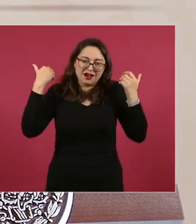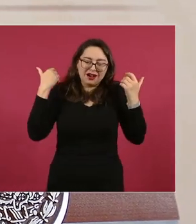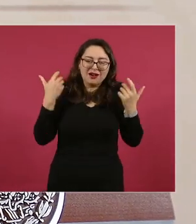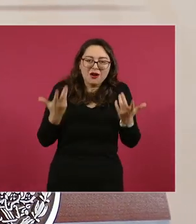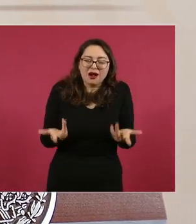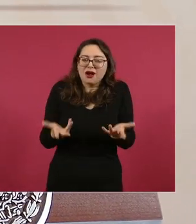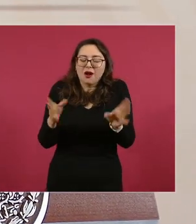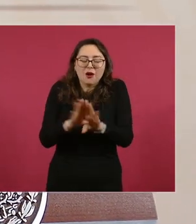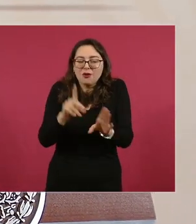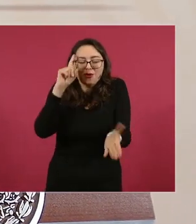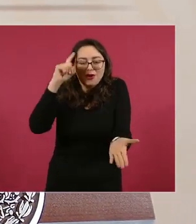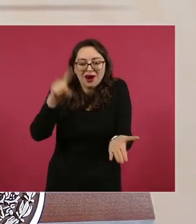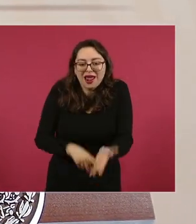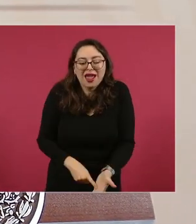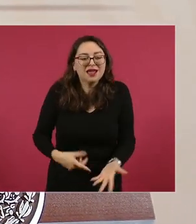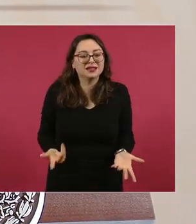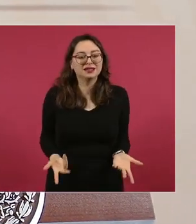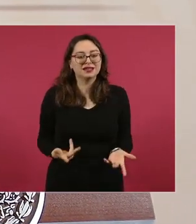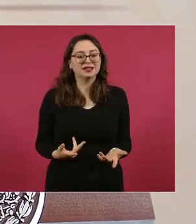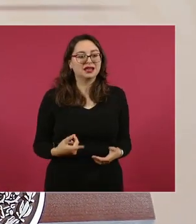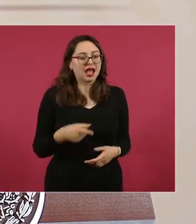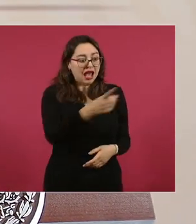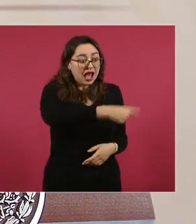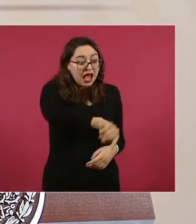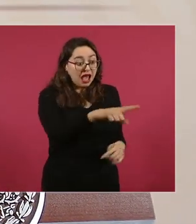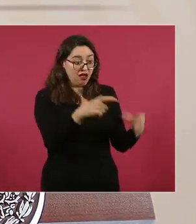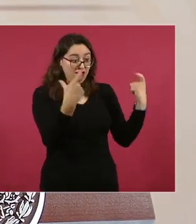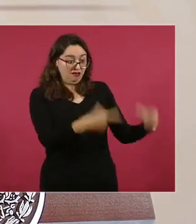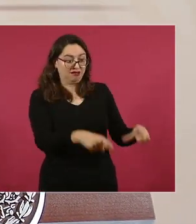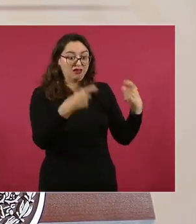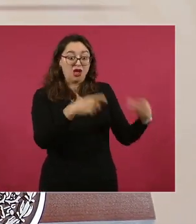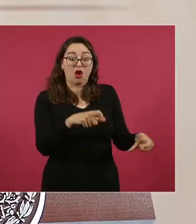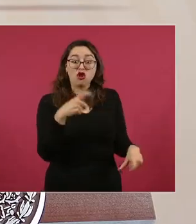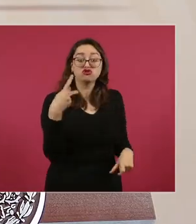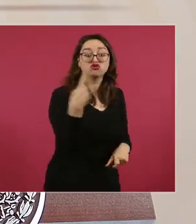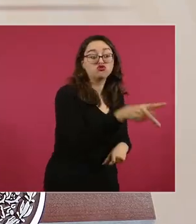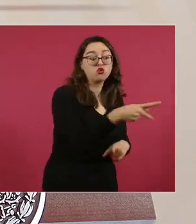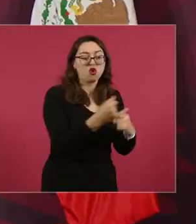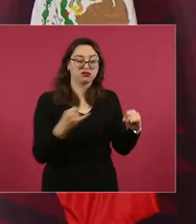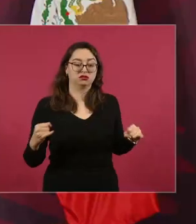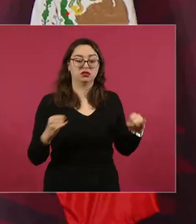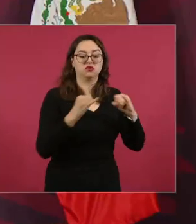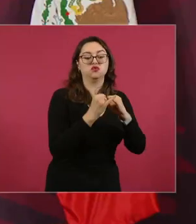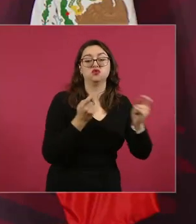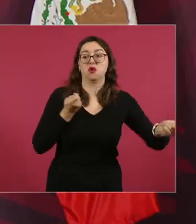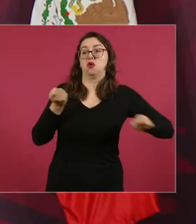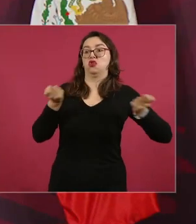sus instituciones, sus instituciones.